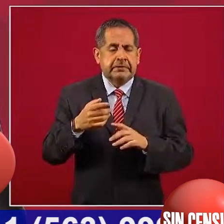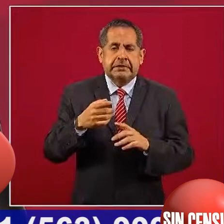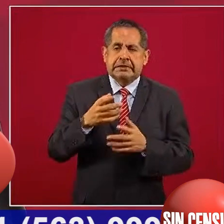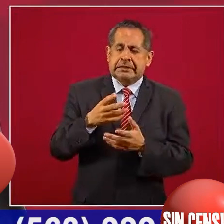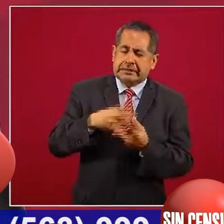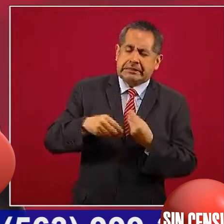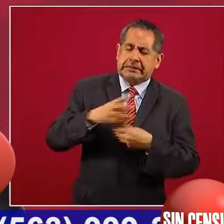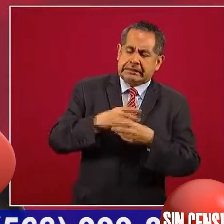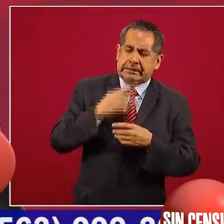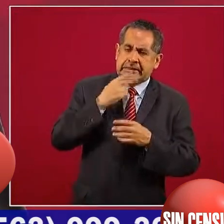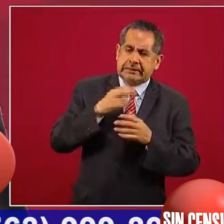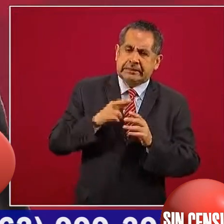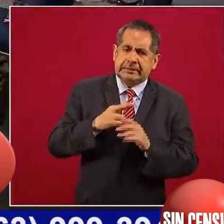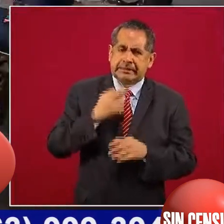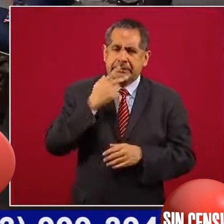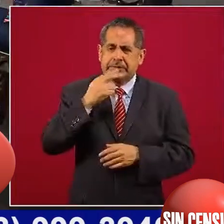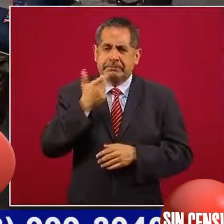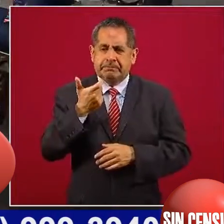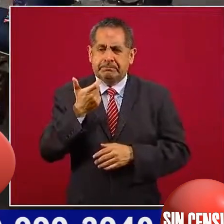recuperarse.